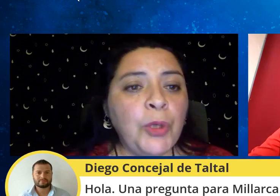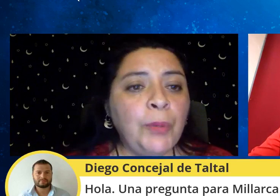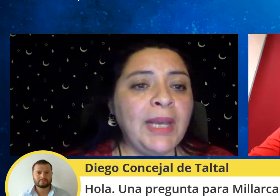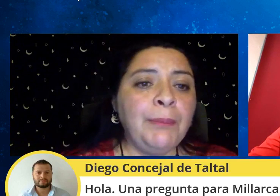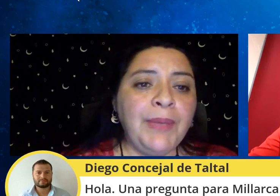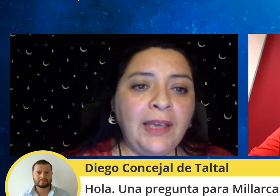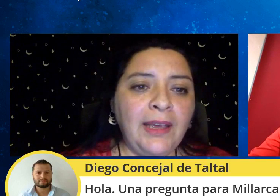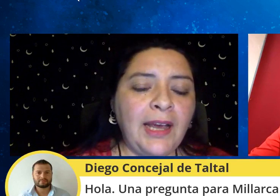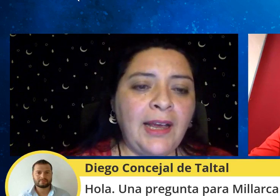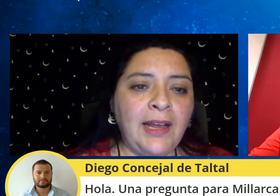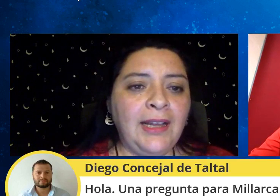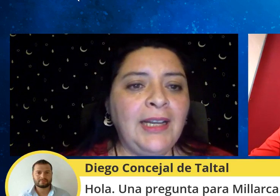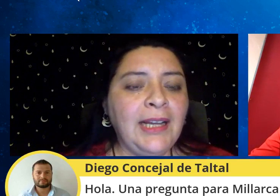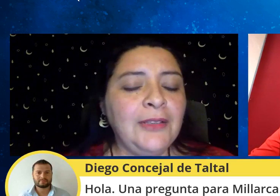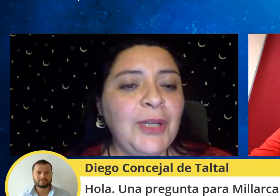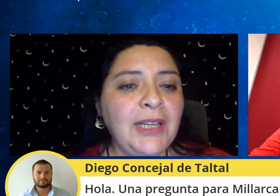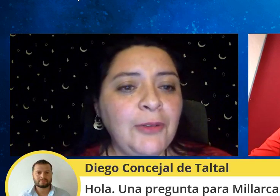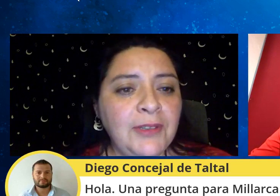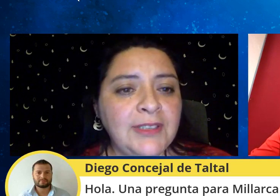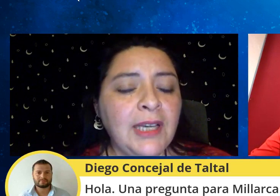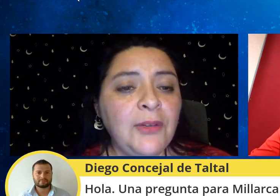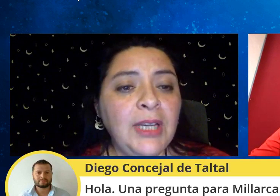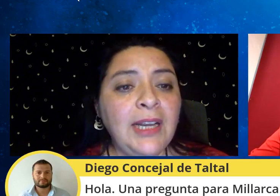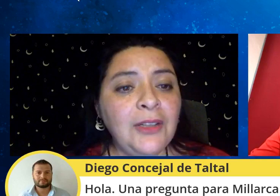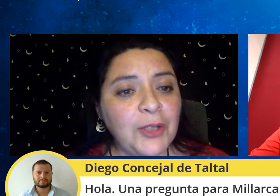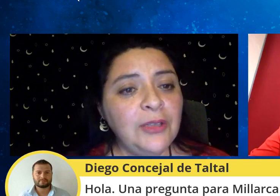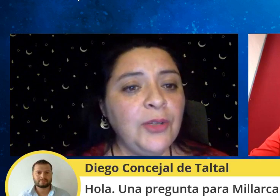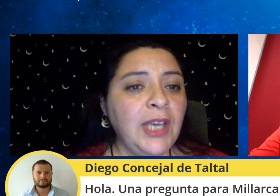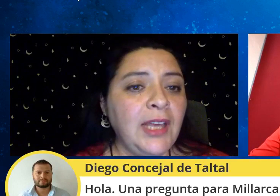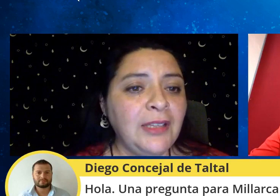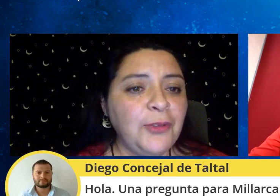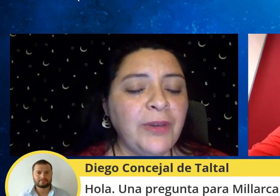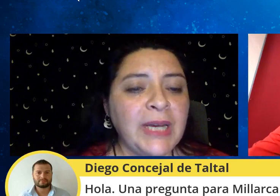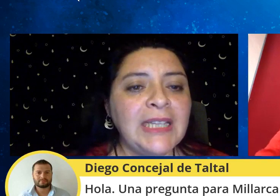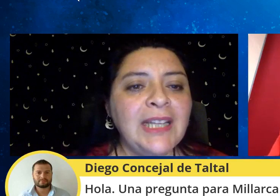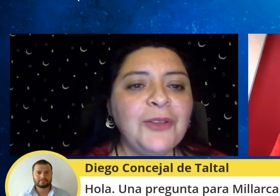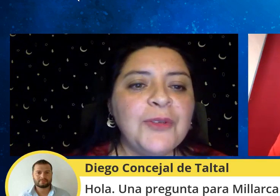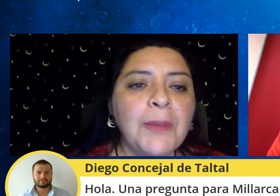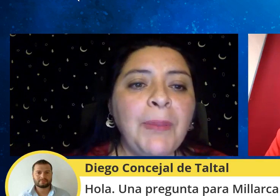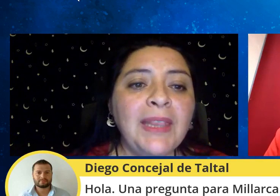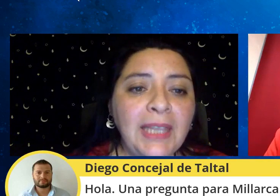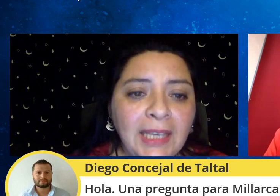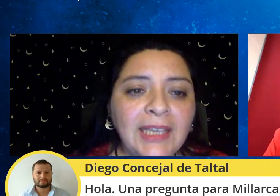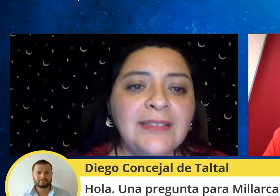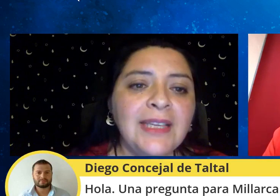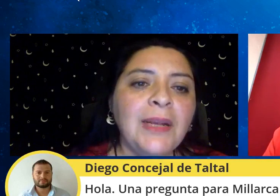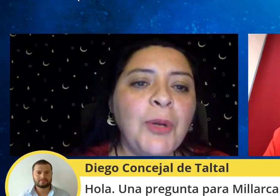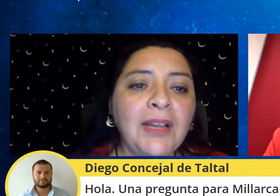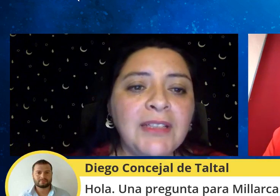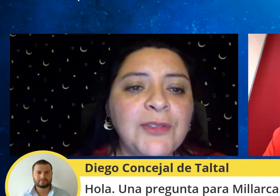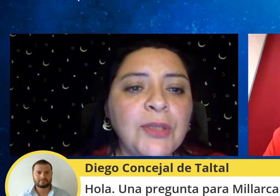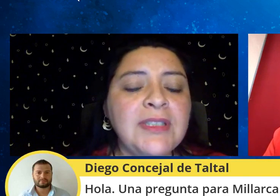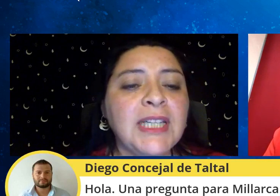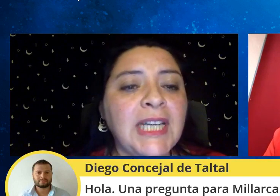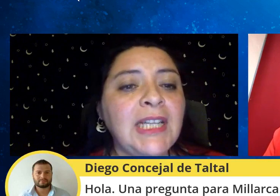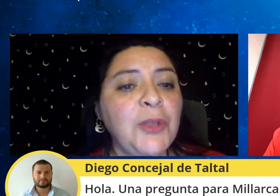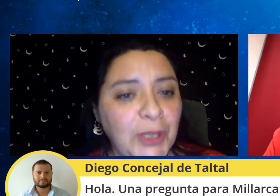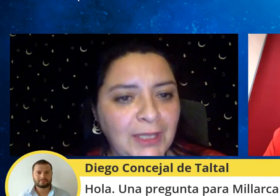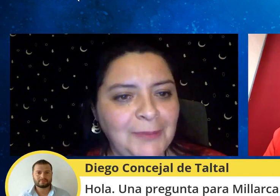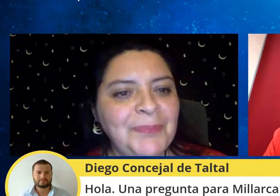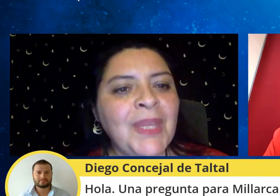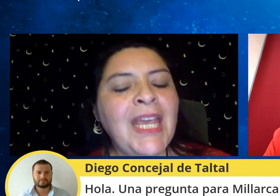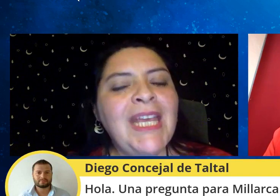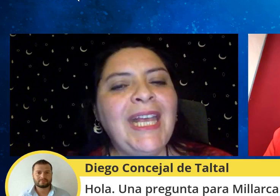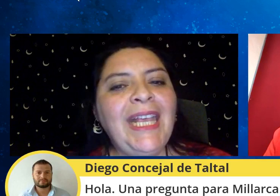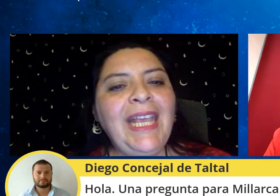Pero como yo me cambié a la Católica, a la Universidad Católica del Norte, estoy ya en Antofagasta, entonces pedí que hiciéramos la versión Chacana